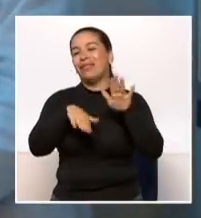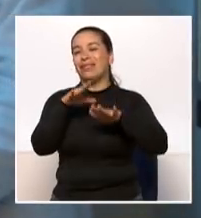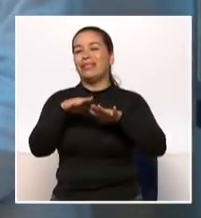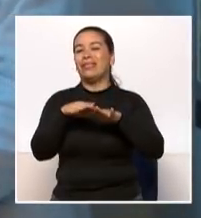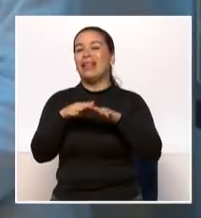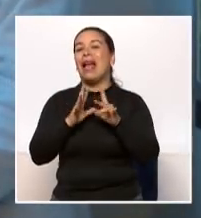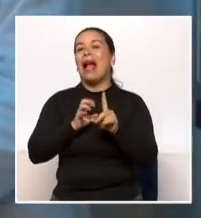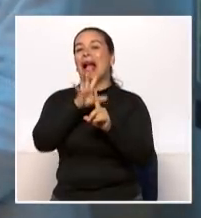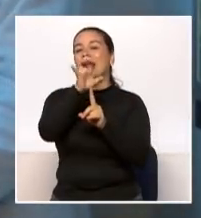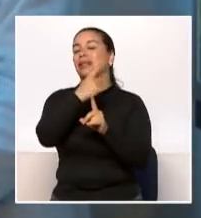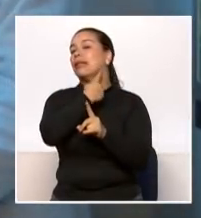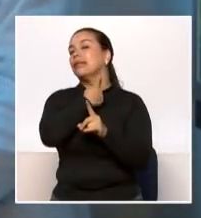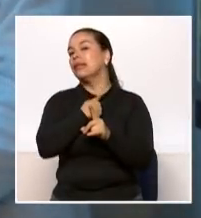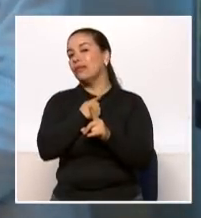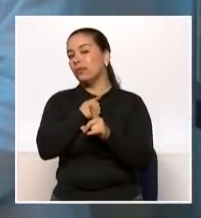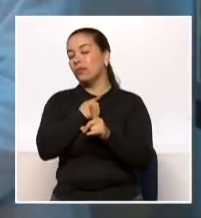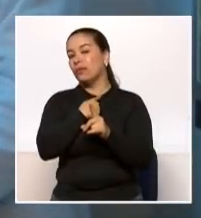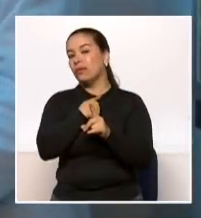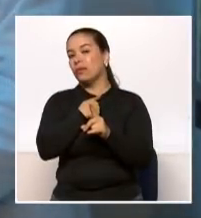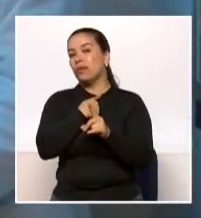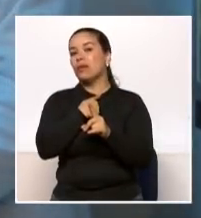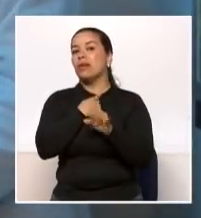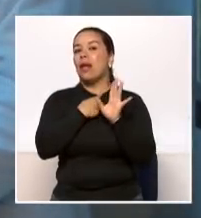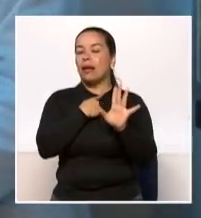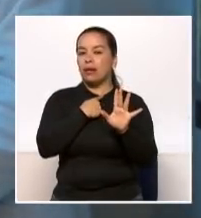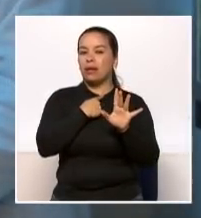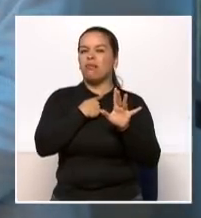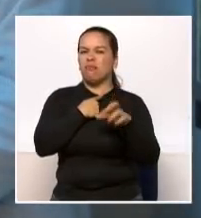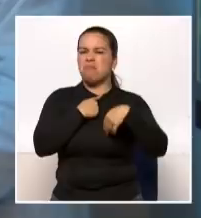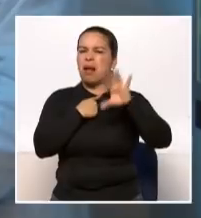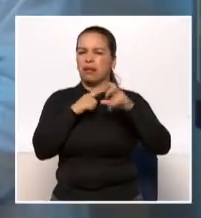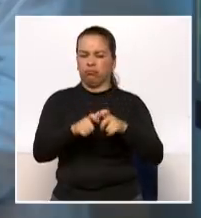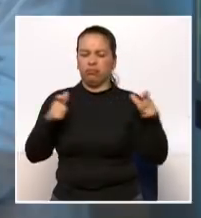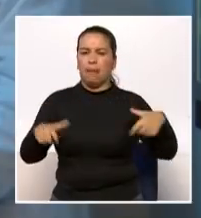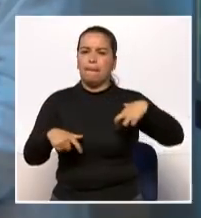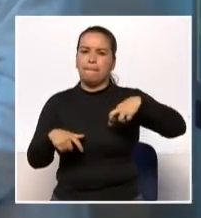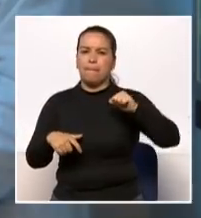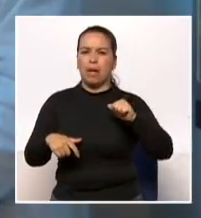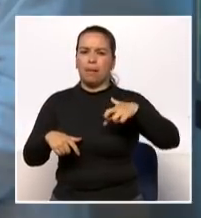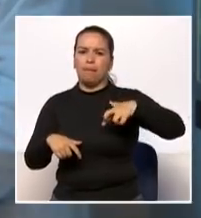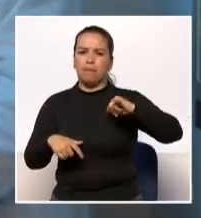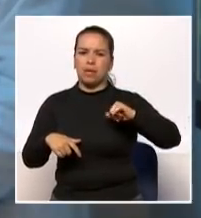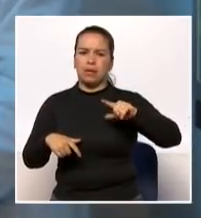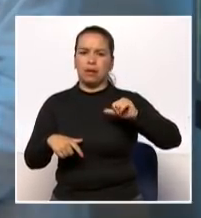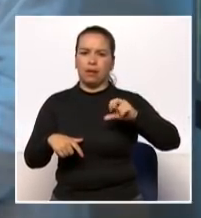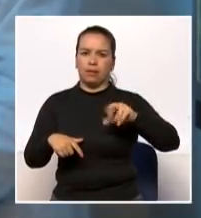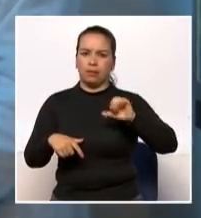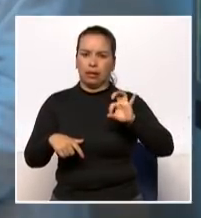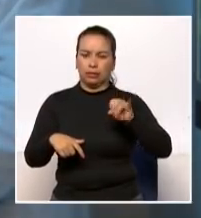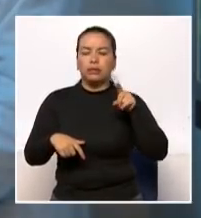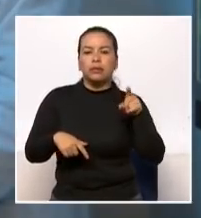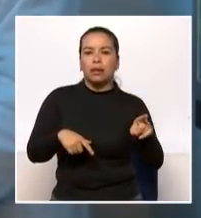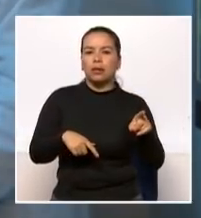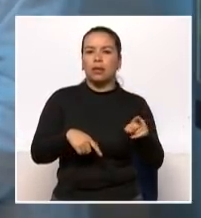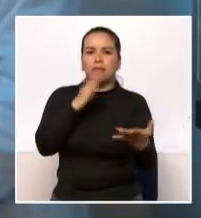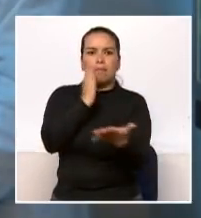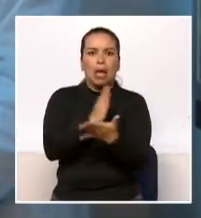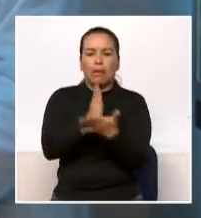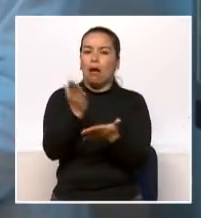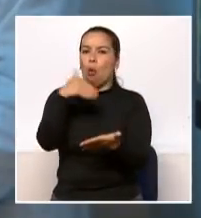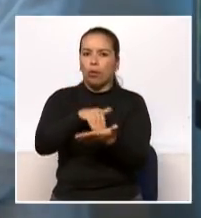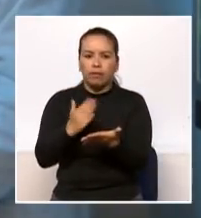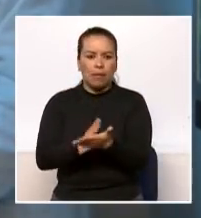cáncer foliculares y papilares. Los más frecuentes son los papilares, pero los papilares producen metástasis